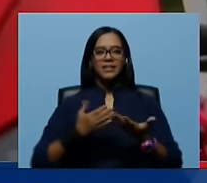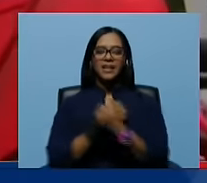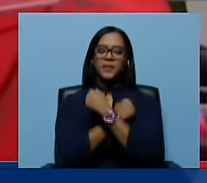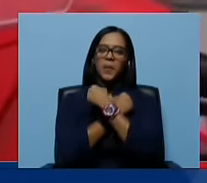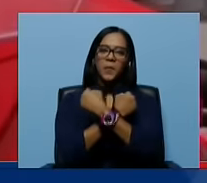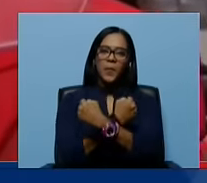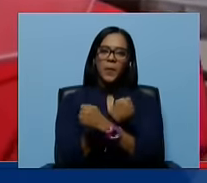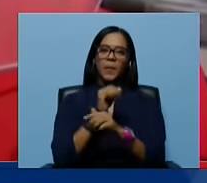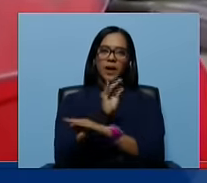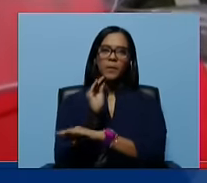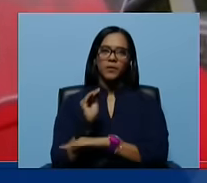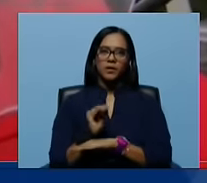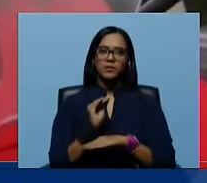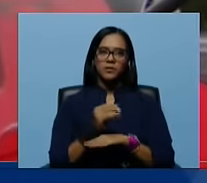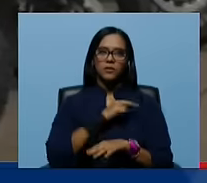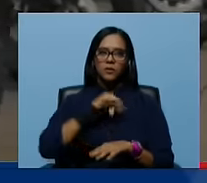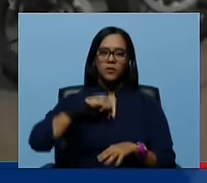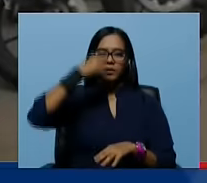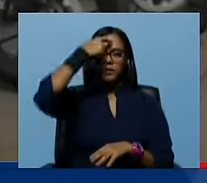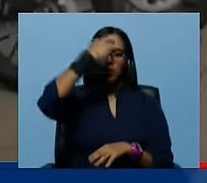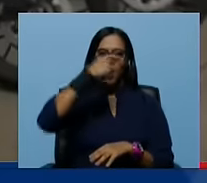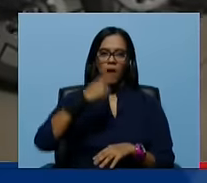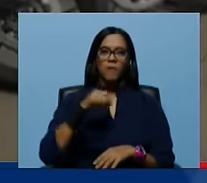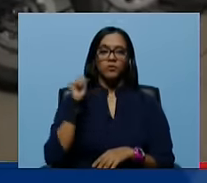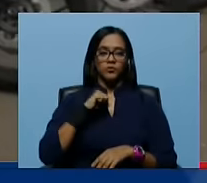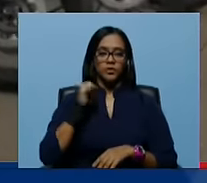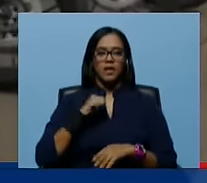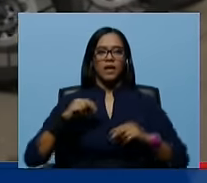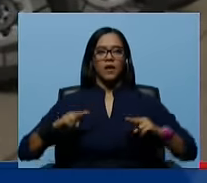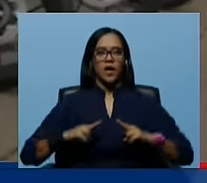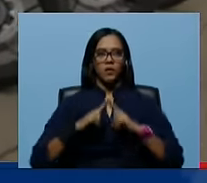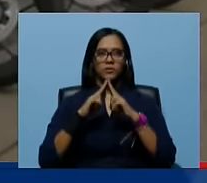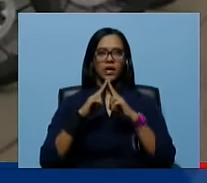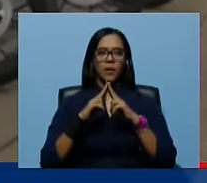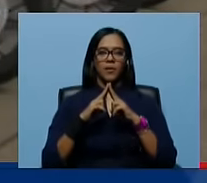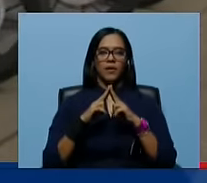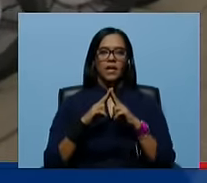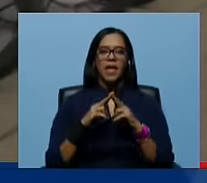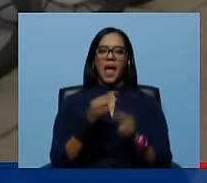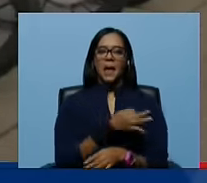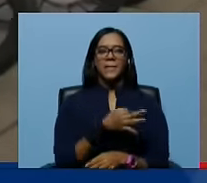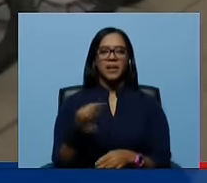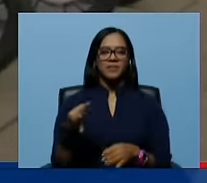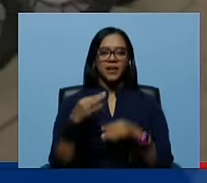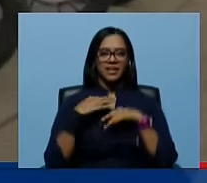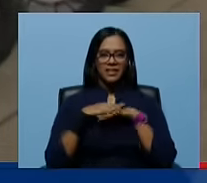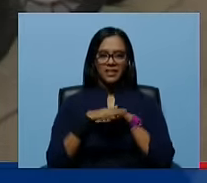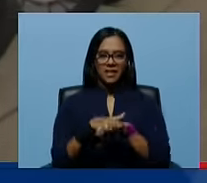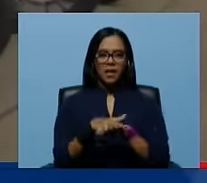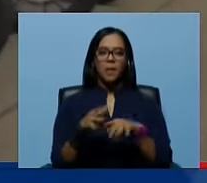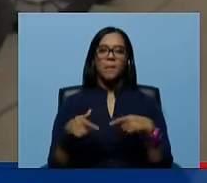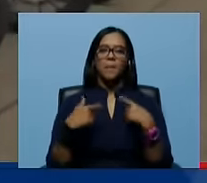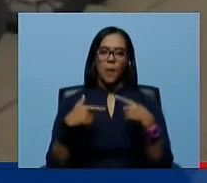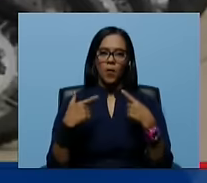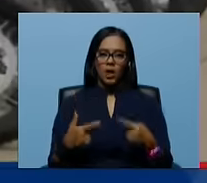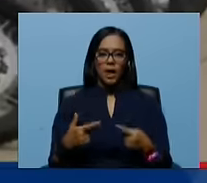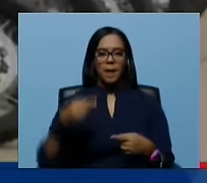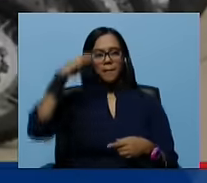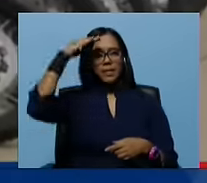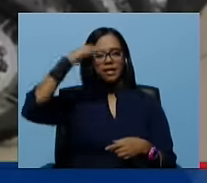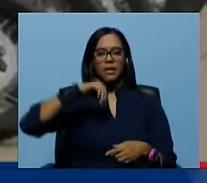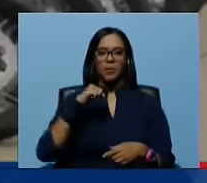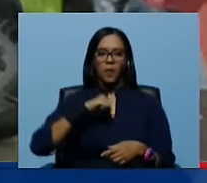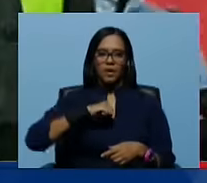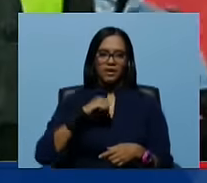la protección de nuestro pueblo. Efectivamente, nos encontramos en perfecta fusión popular, militar,